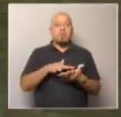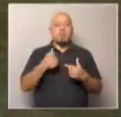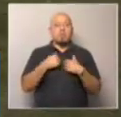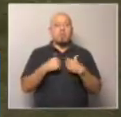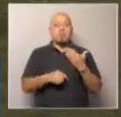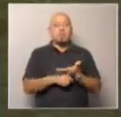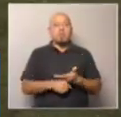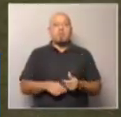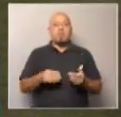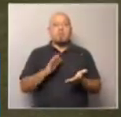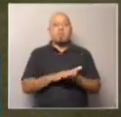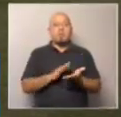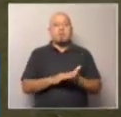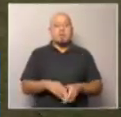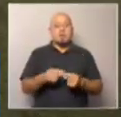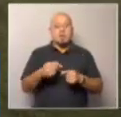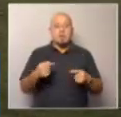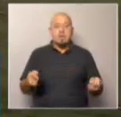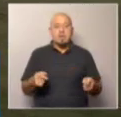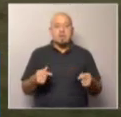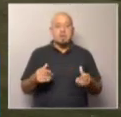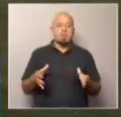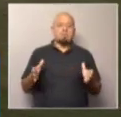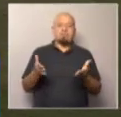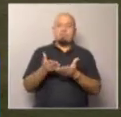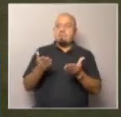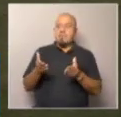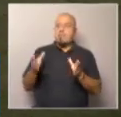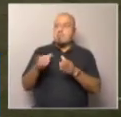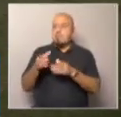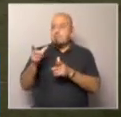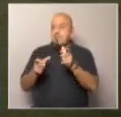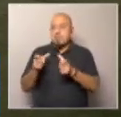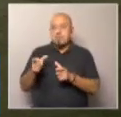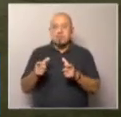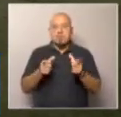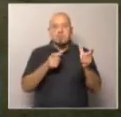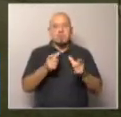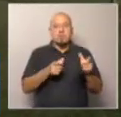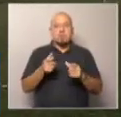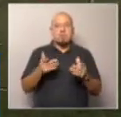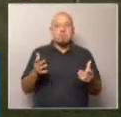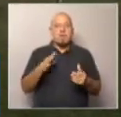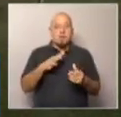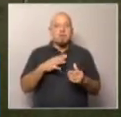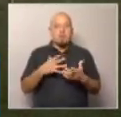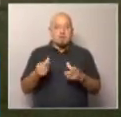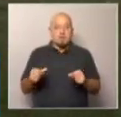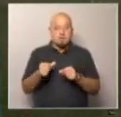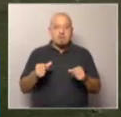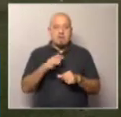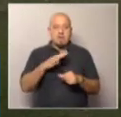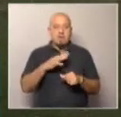es material, porque el grupo humano acá que tenemos de los vecinos, la mano de obra está.